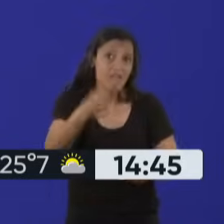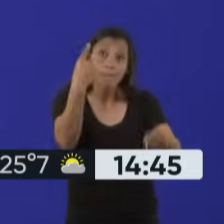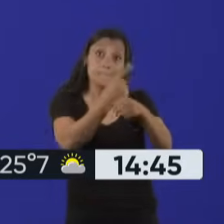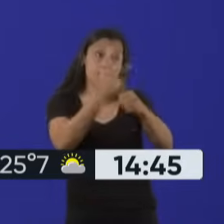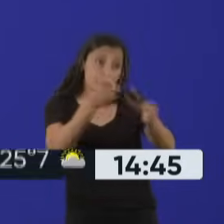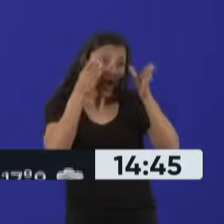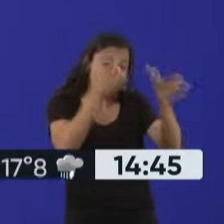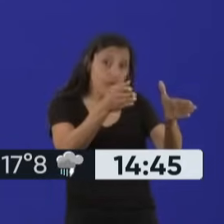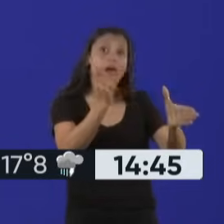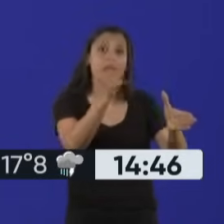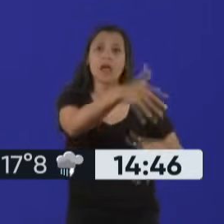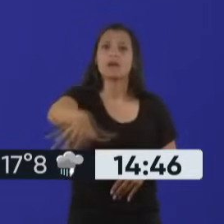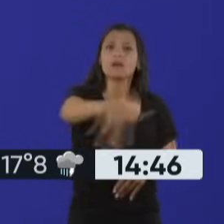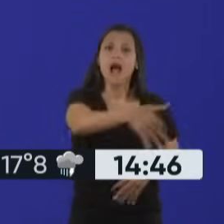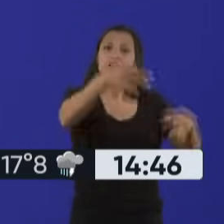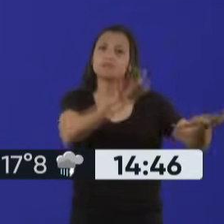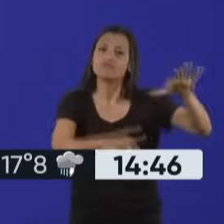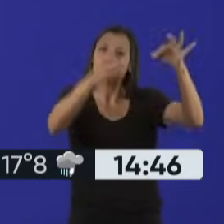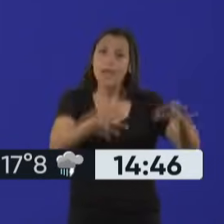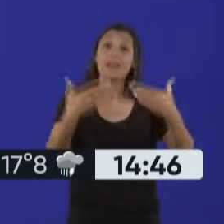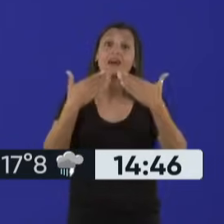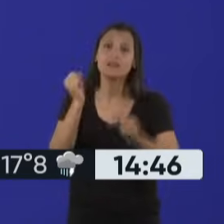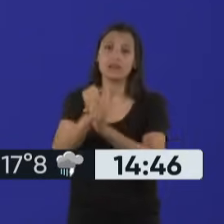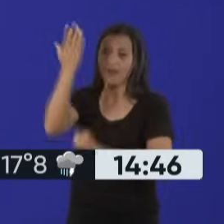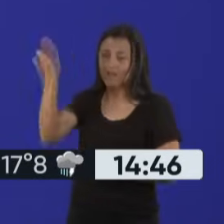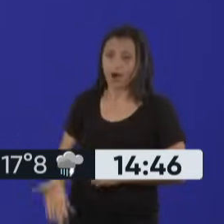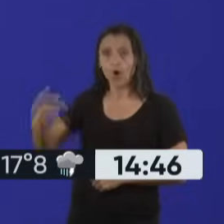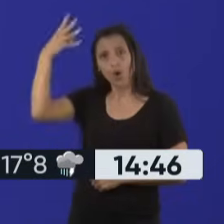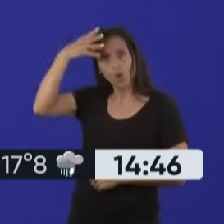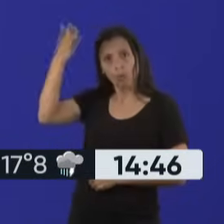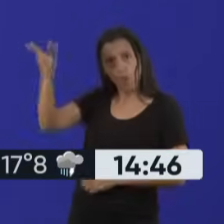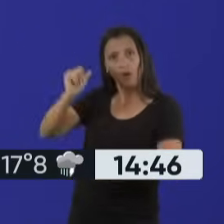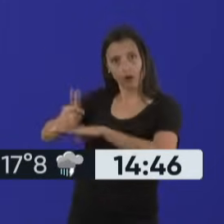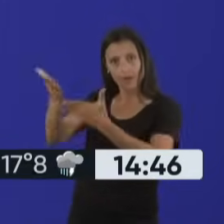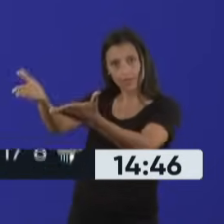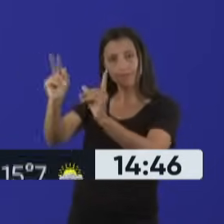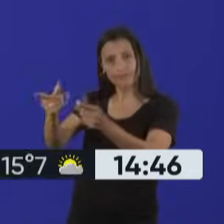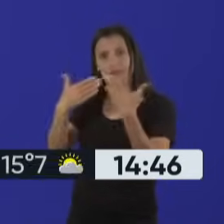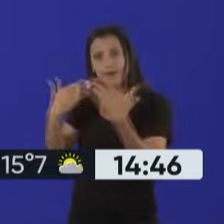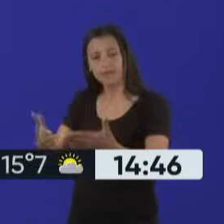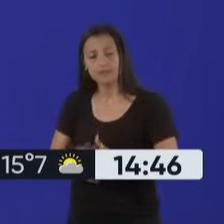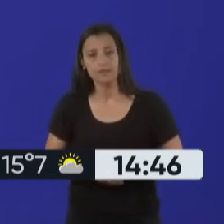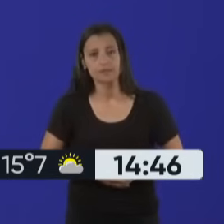quiero agradecer al enorme trabajo de la ministra Bullrich, que está aquí con nosotros.